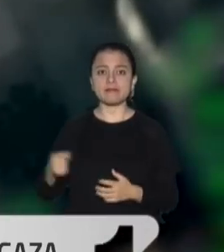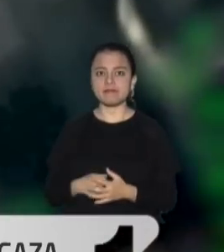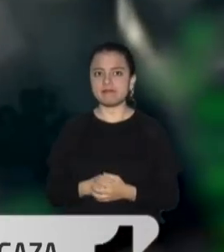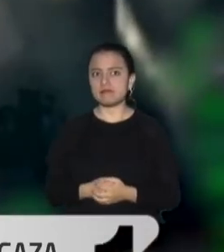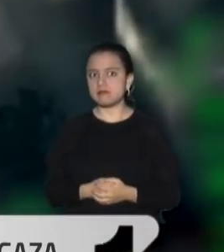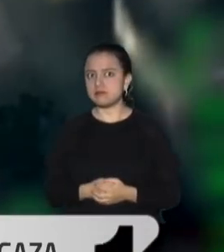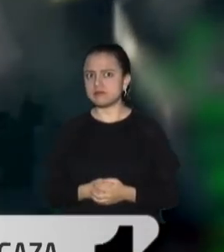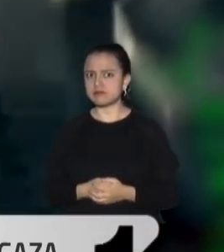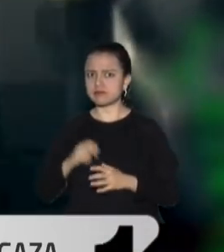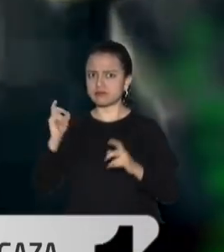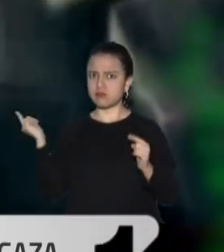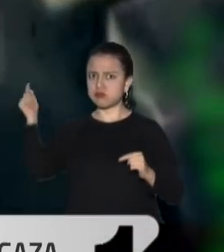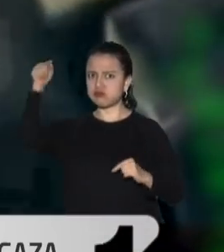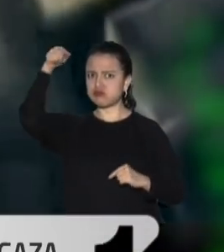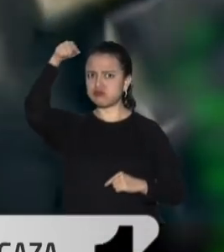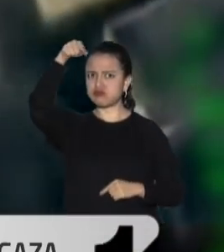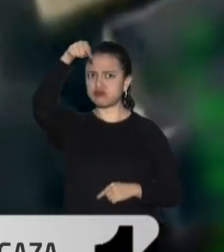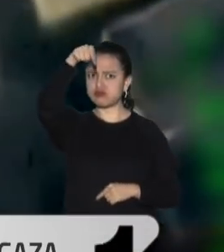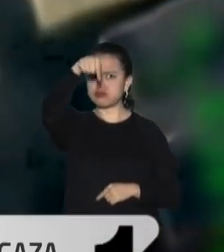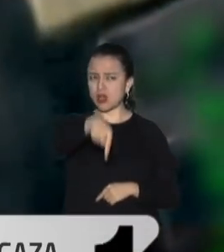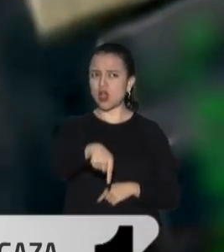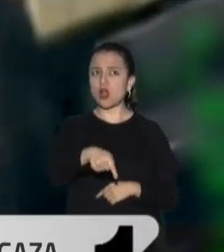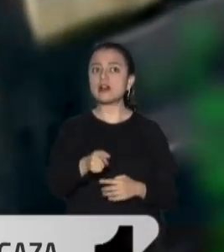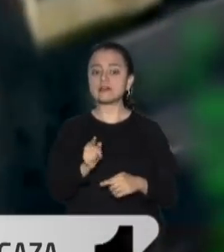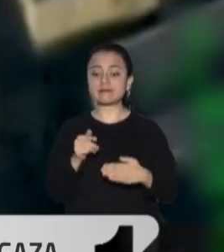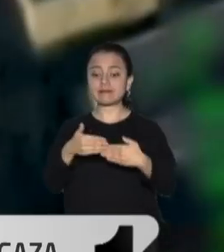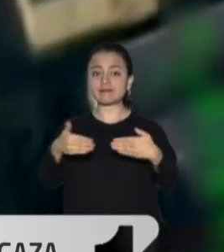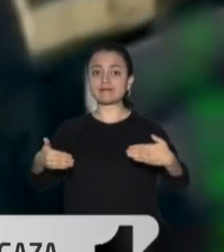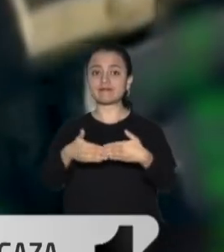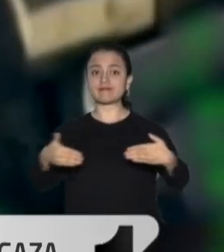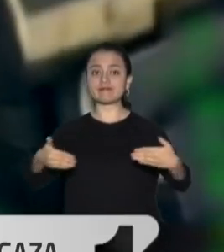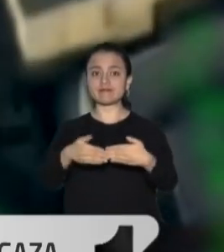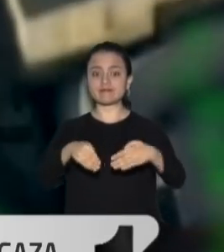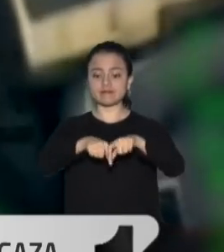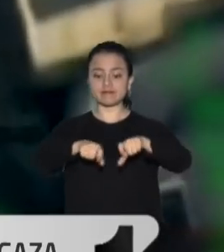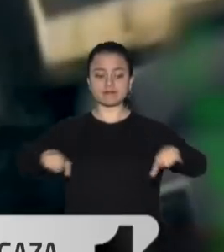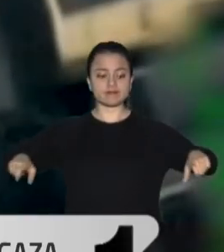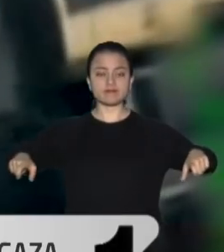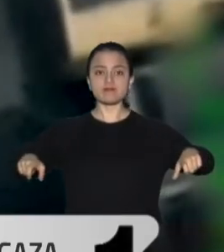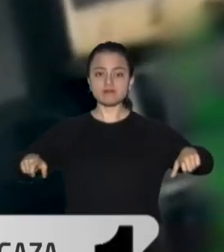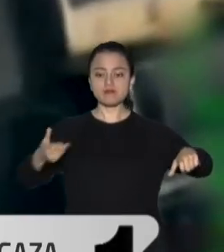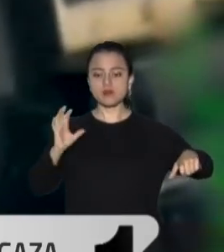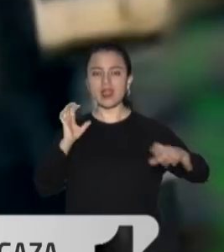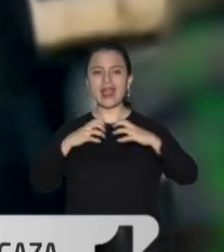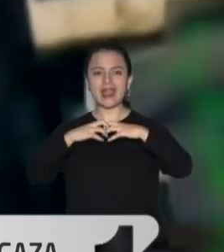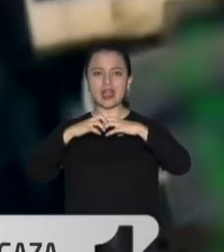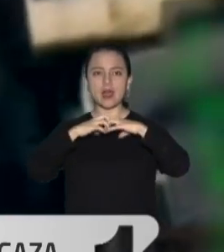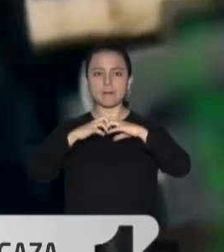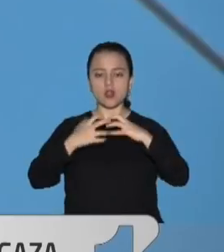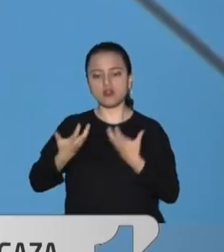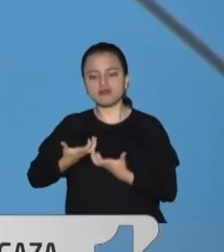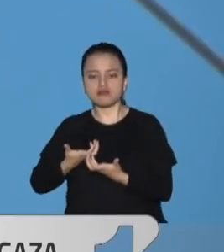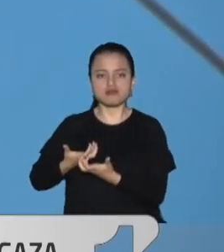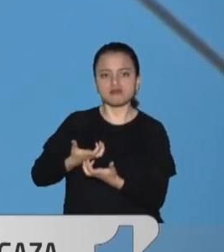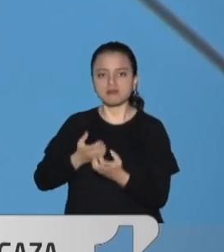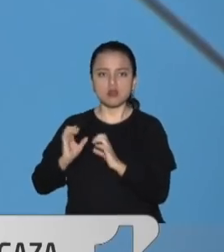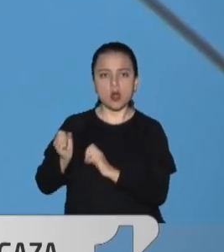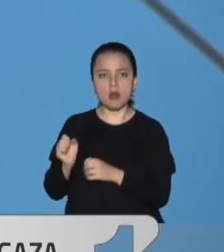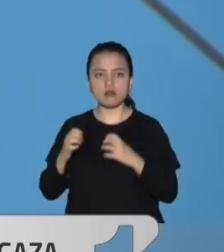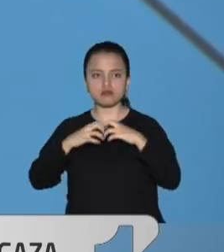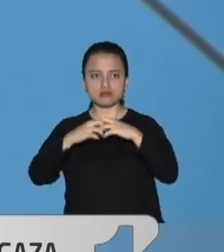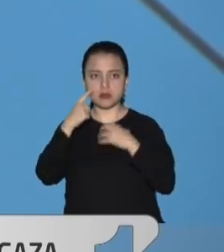Los proyectiles fueron lanzados hacia el paso fronterizo de Kerem Shalom cuando entraban camiones con ayuda civil donada por